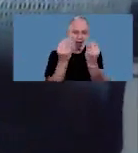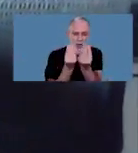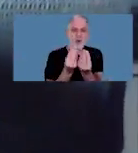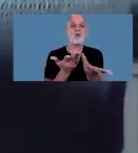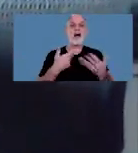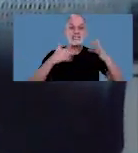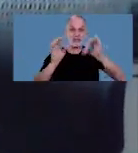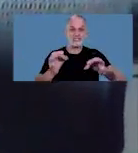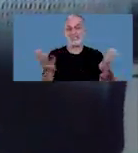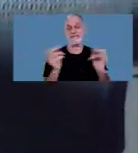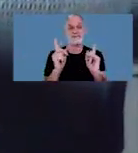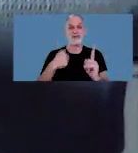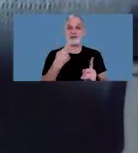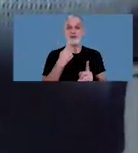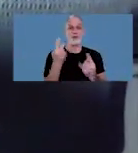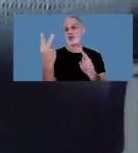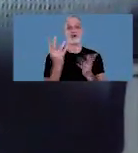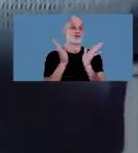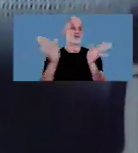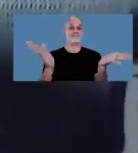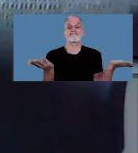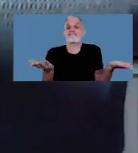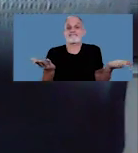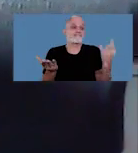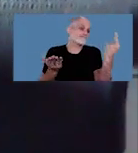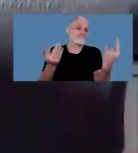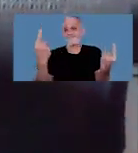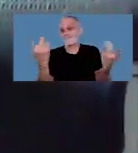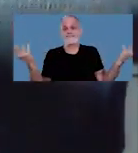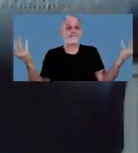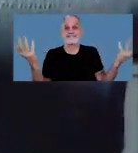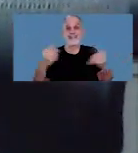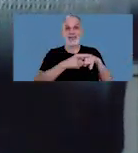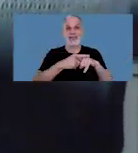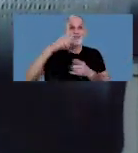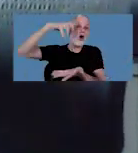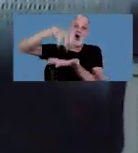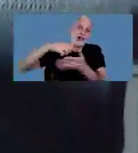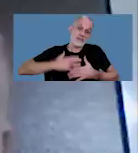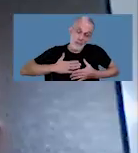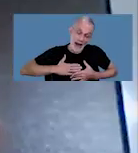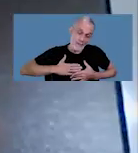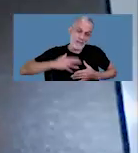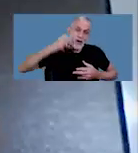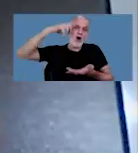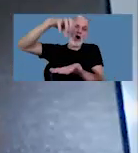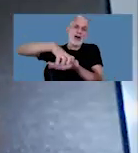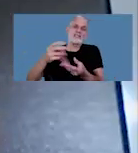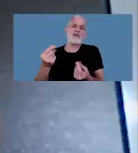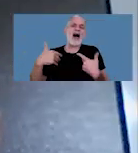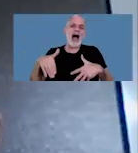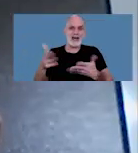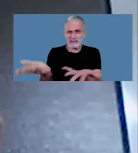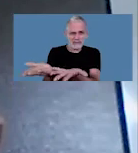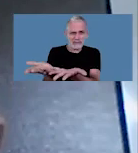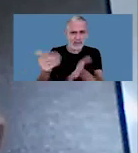es a lo que te estoy diciendo, o sea, y realmente sí, o sea, es la discusión parlamentaria. Que en realidad ese es el espíritu,